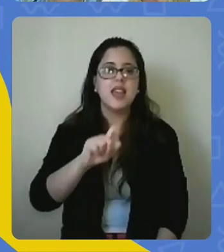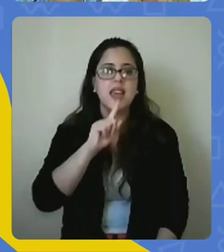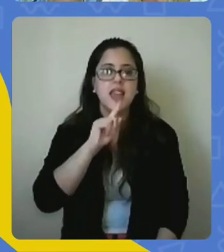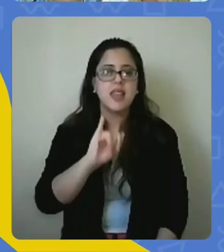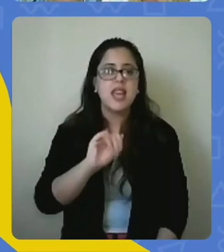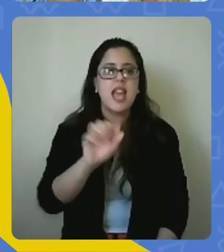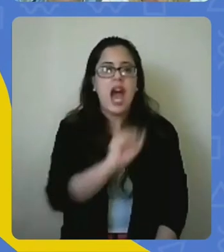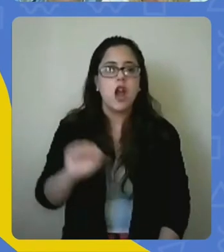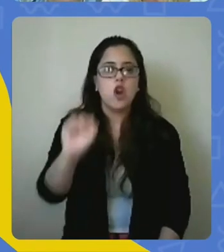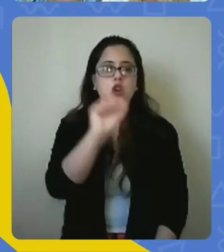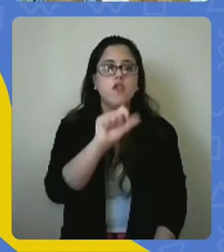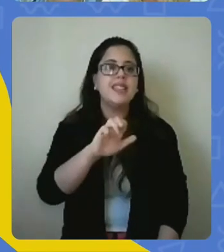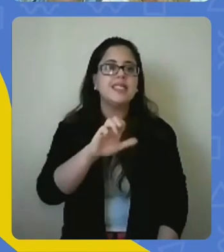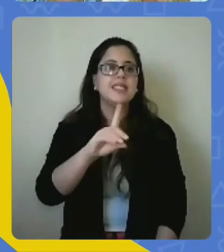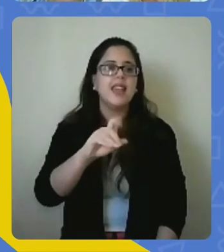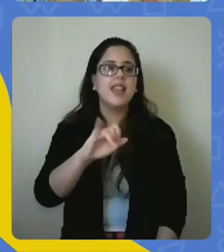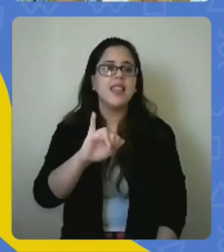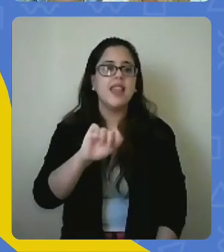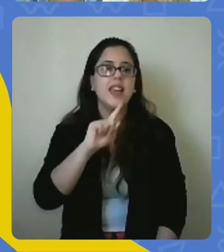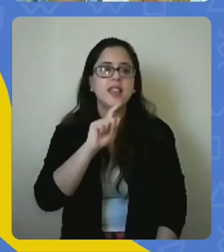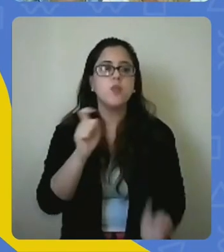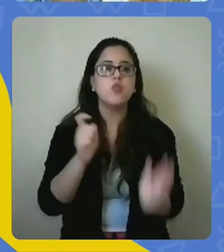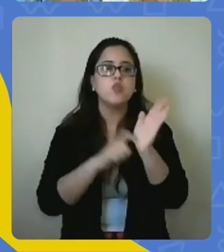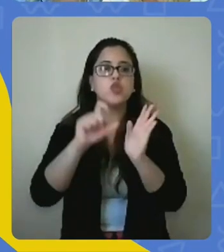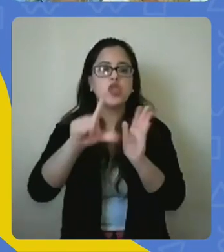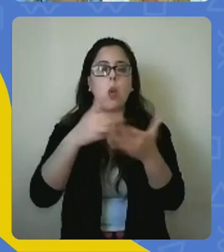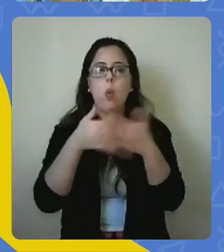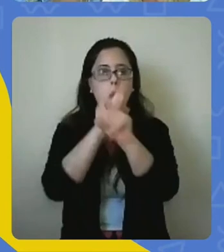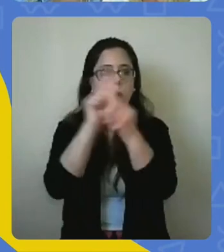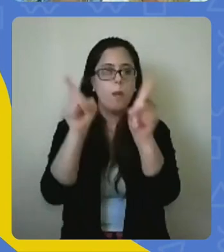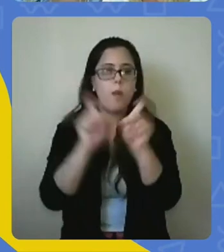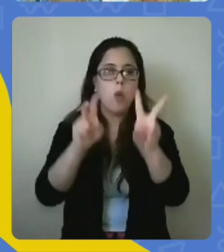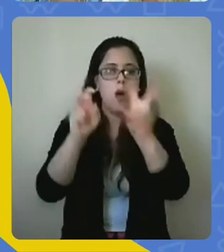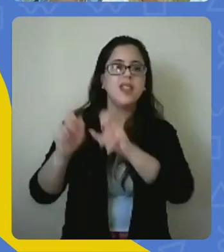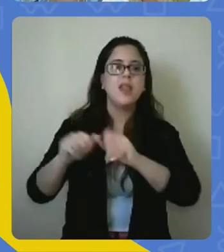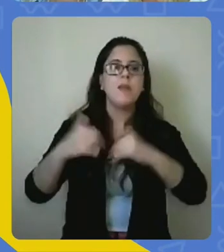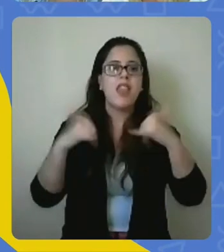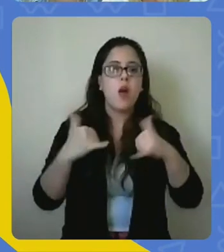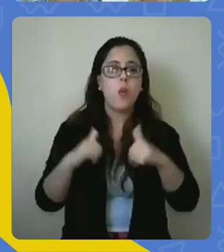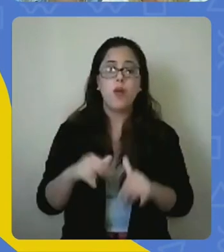cedeti@cedeti.cl. Cualquier pregunta que tengan sobre los juegos. Y